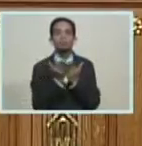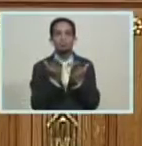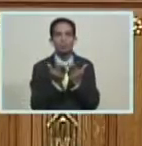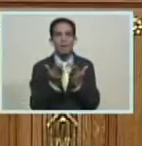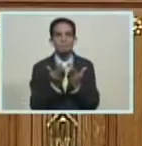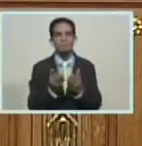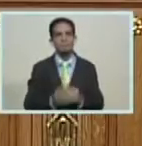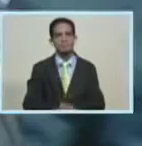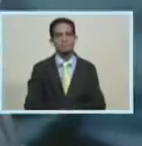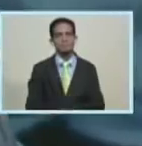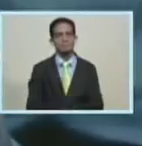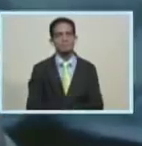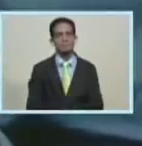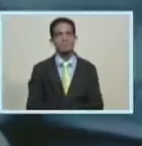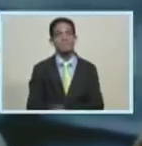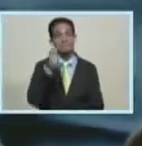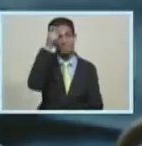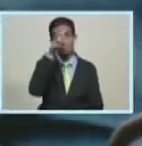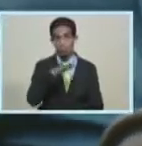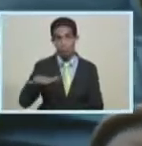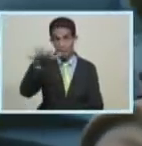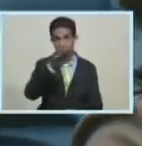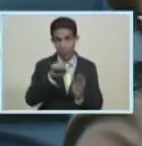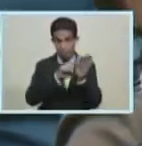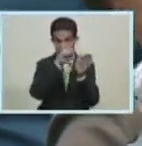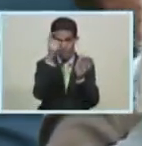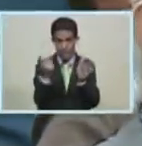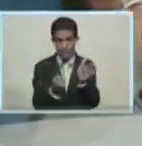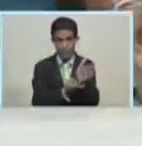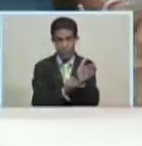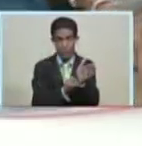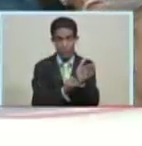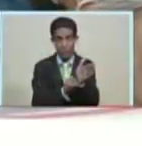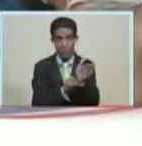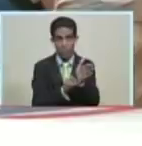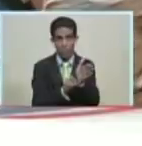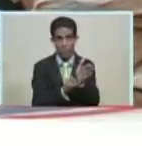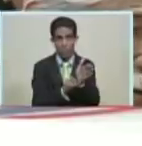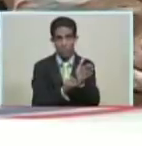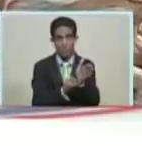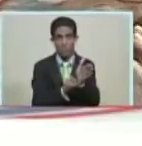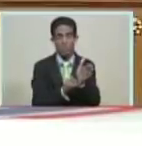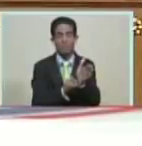pueblo. Y del pueblo en general. Y del pueblo en general.